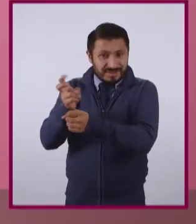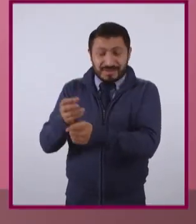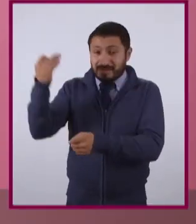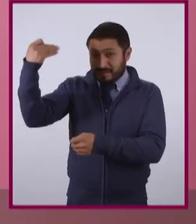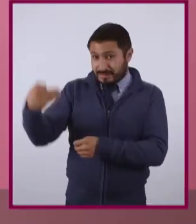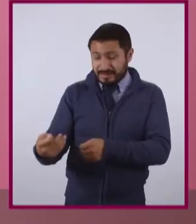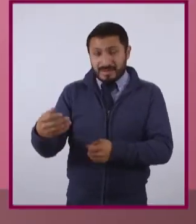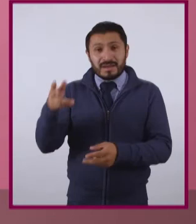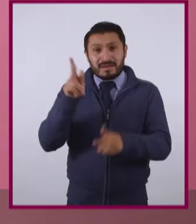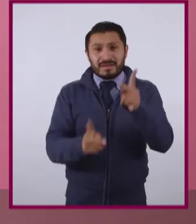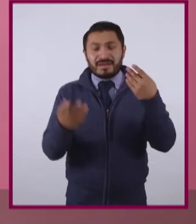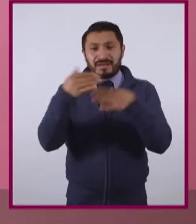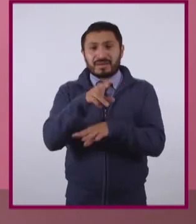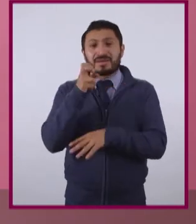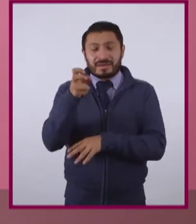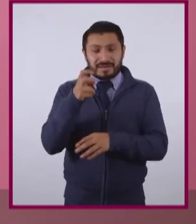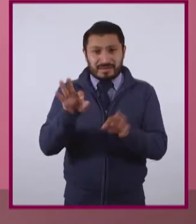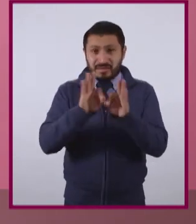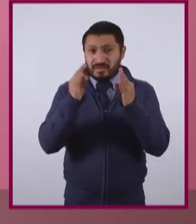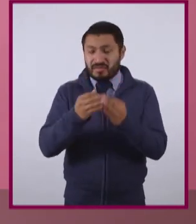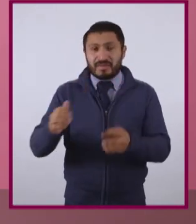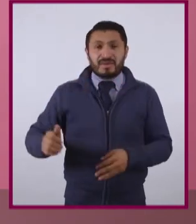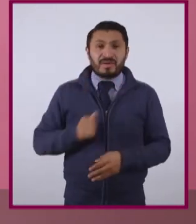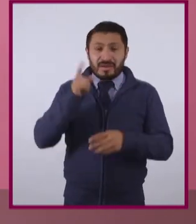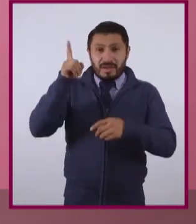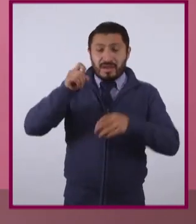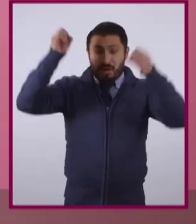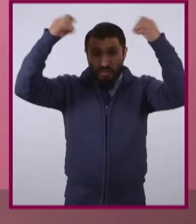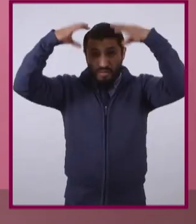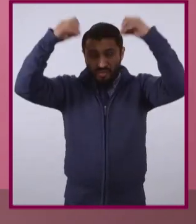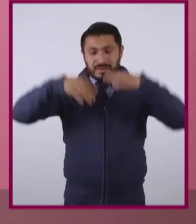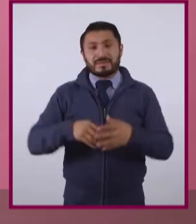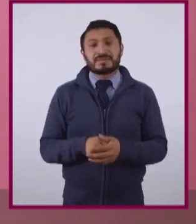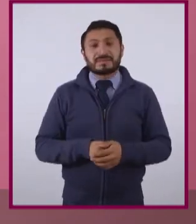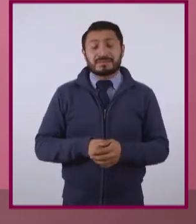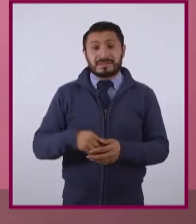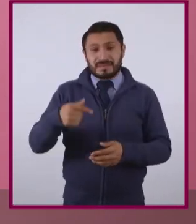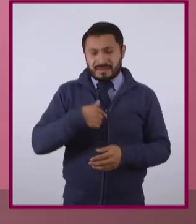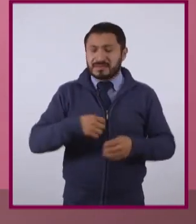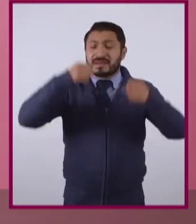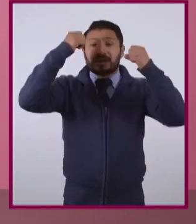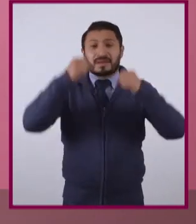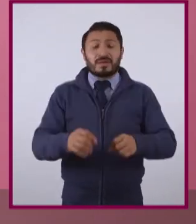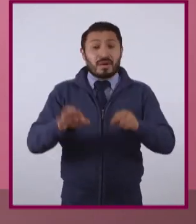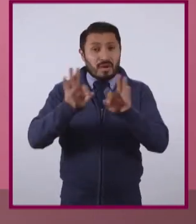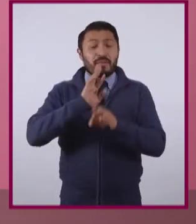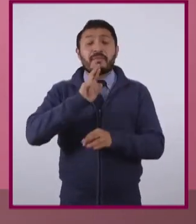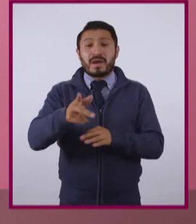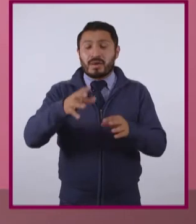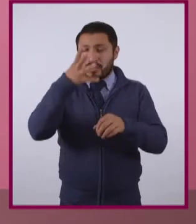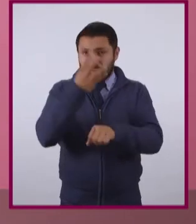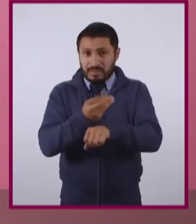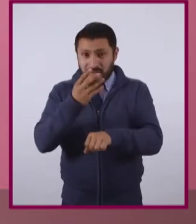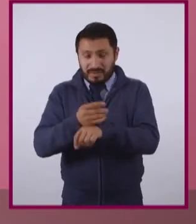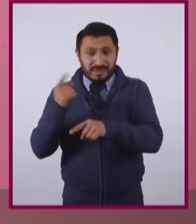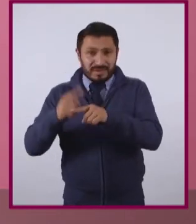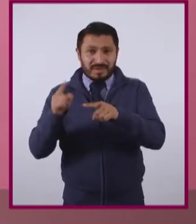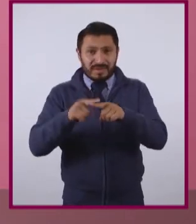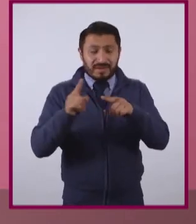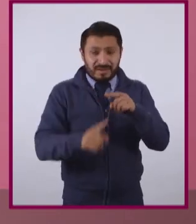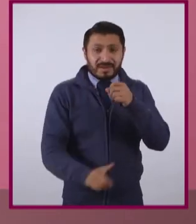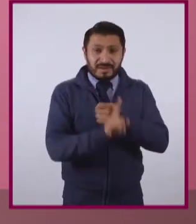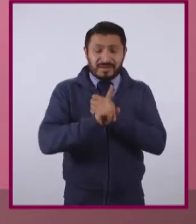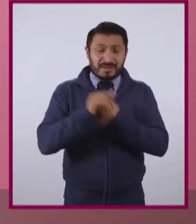el funcionamiento de esos sistemas de aprovechamiento del agua de lluvia. Más que nunca estoy convencido que es una de las mejores soluciones a diversos problemas con el